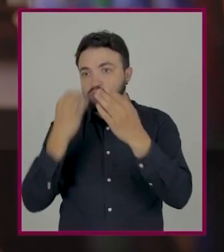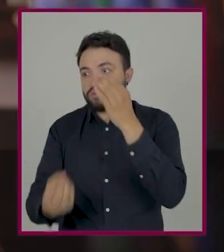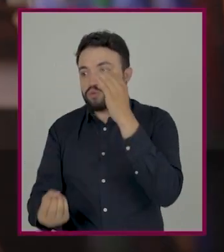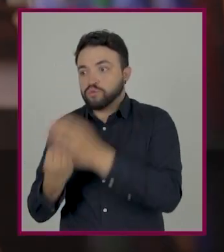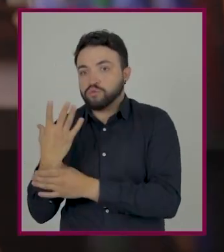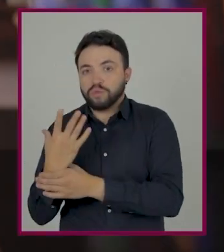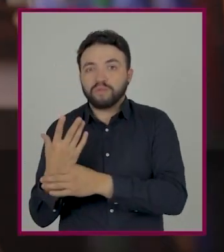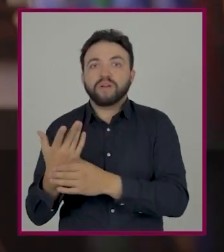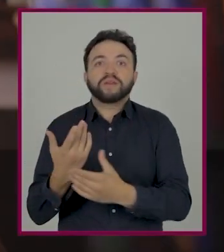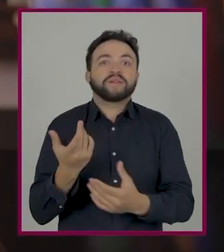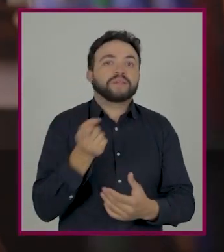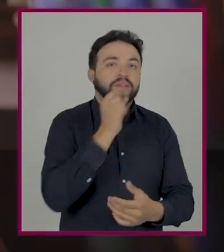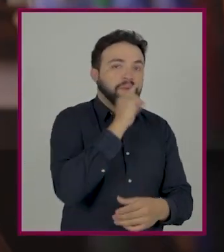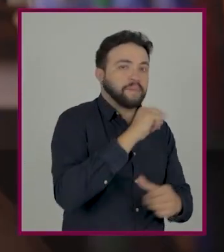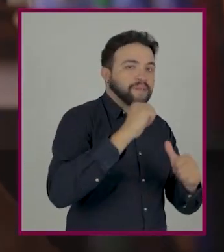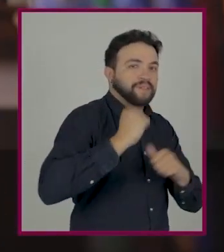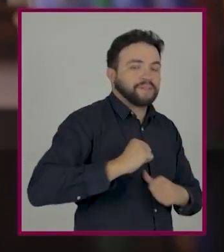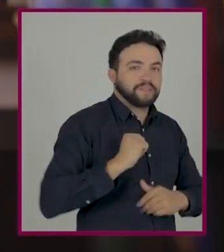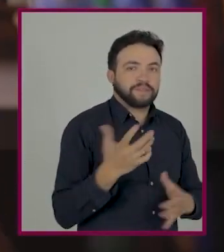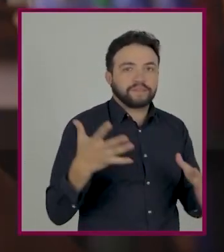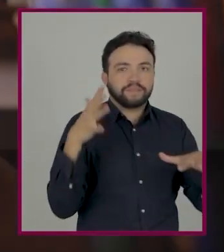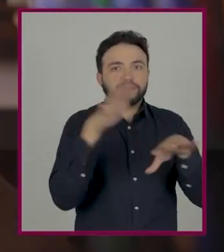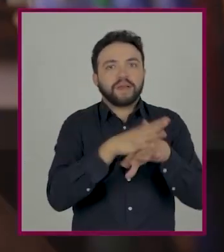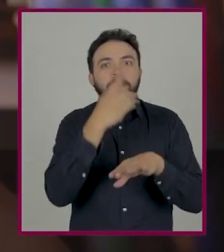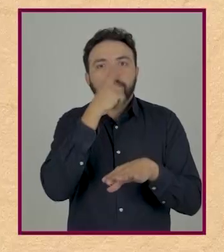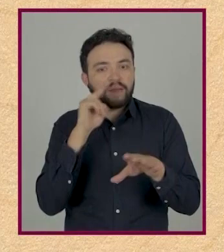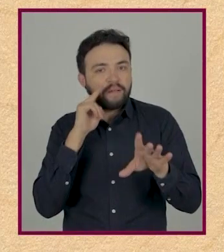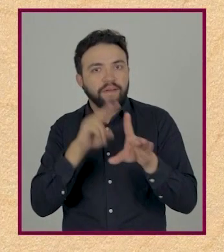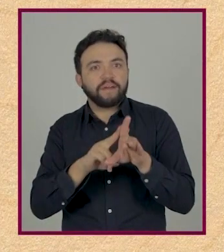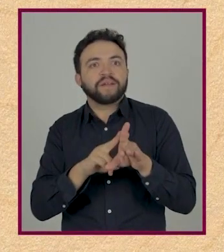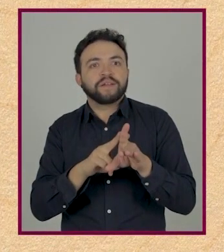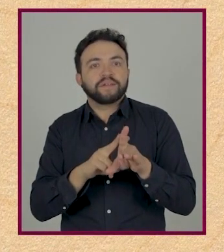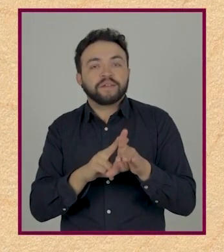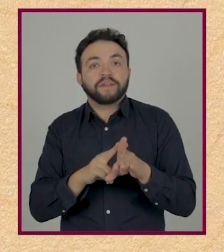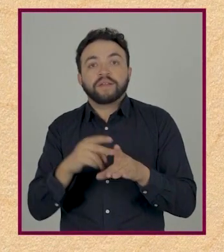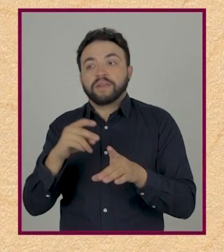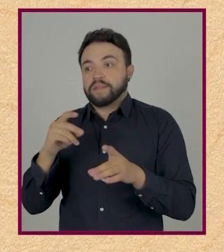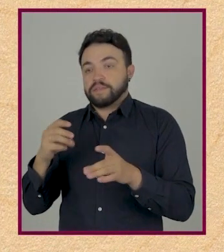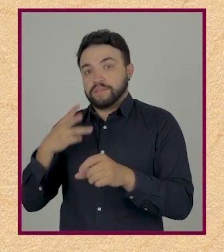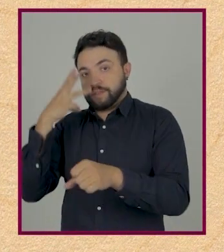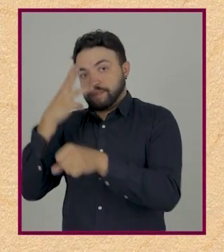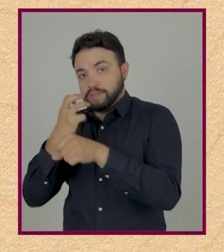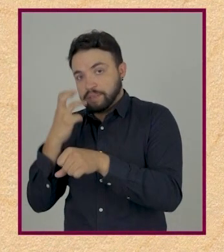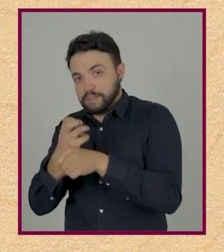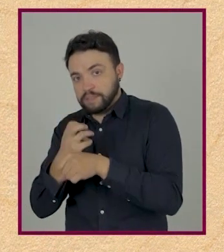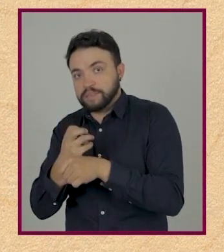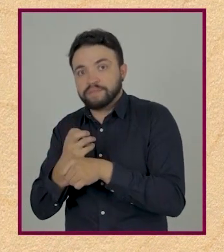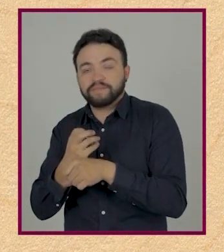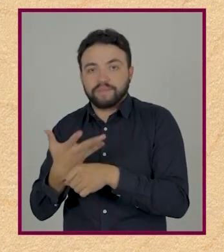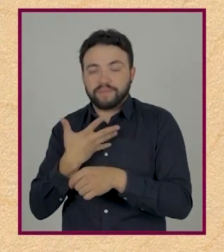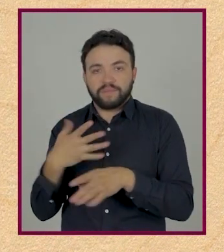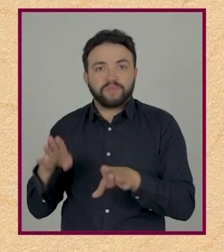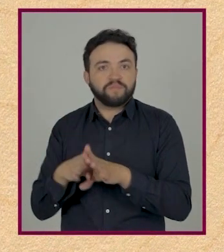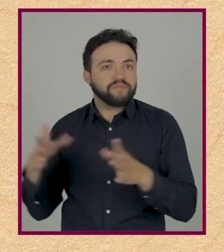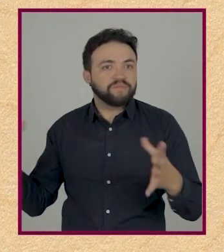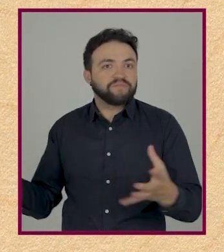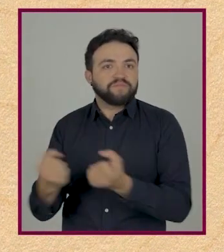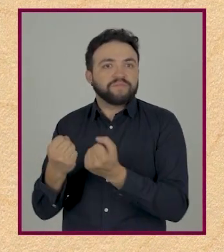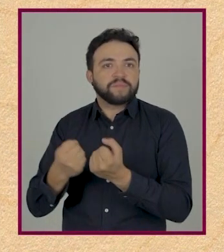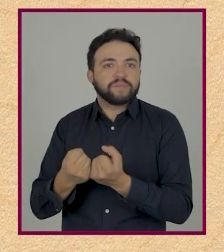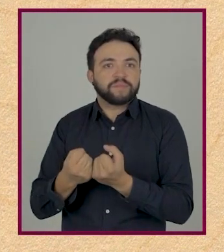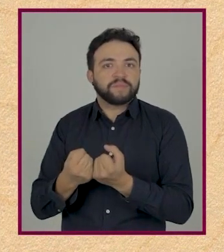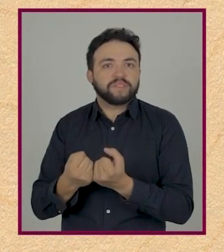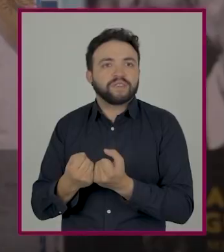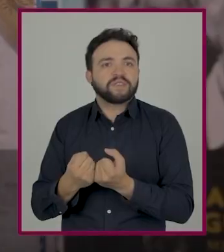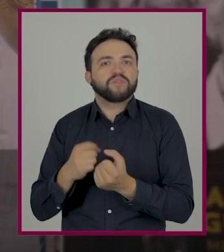nuevo con el viejo para llegar a estos puntos de síntesis. 3. Enriquecen. Cuando realizamos cualquiera de